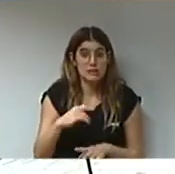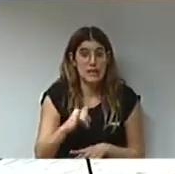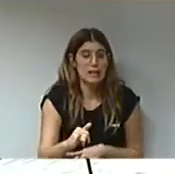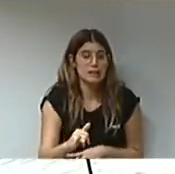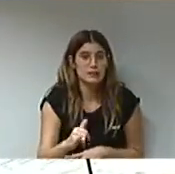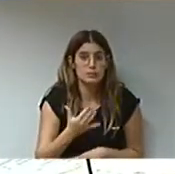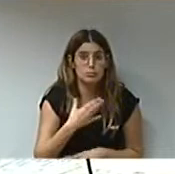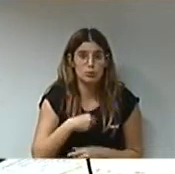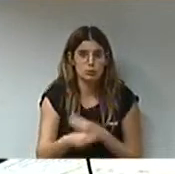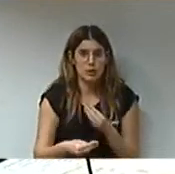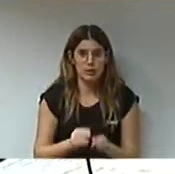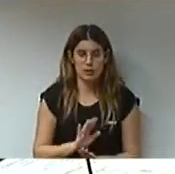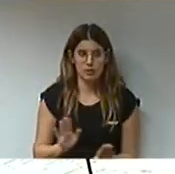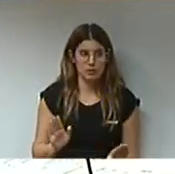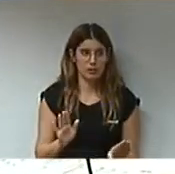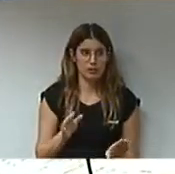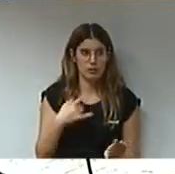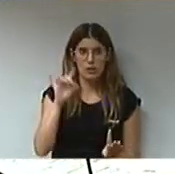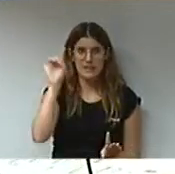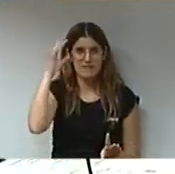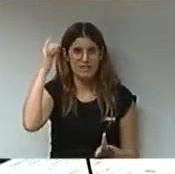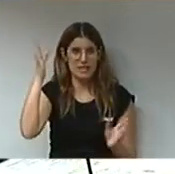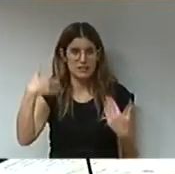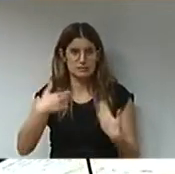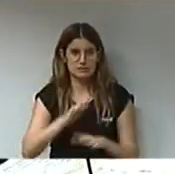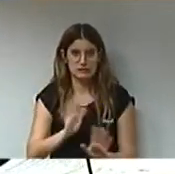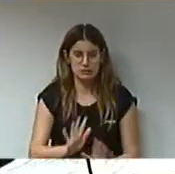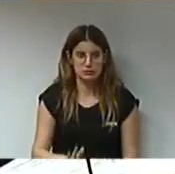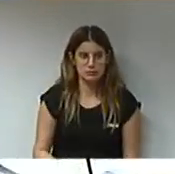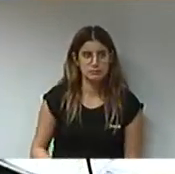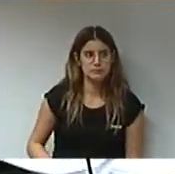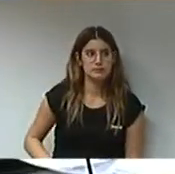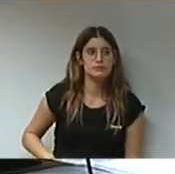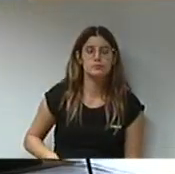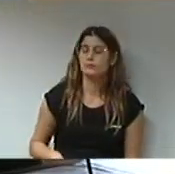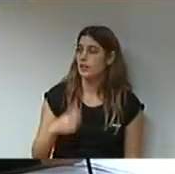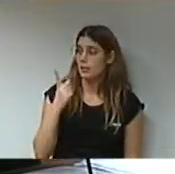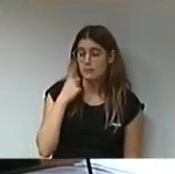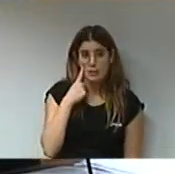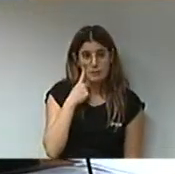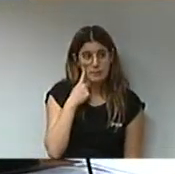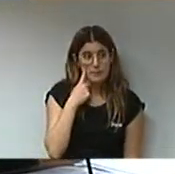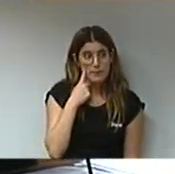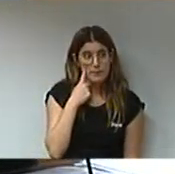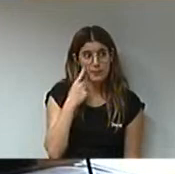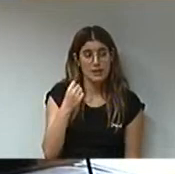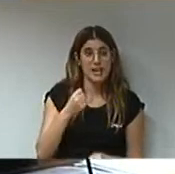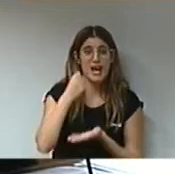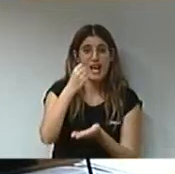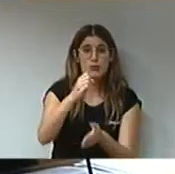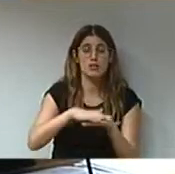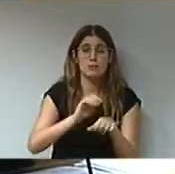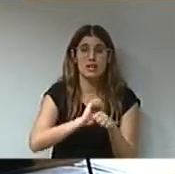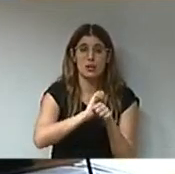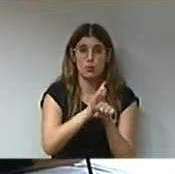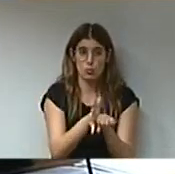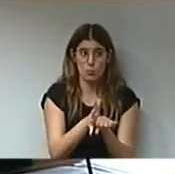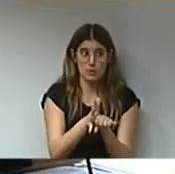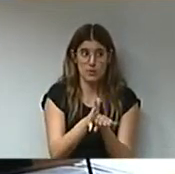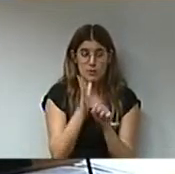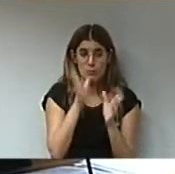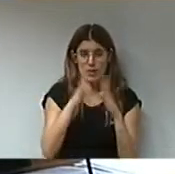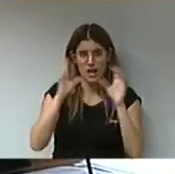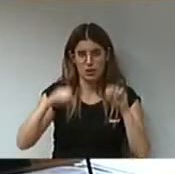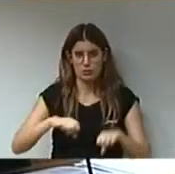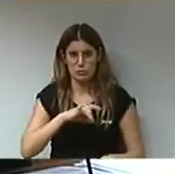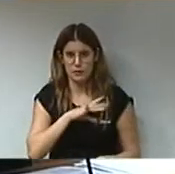que podemos, que no tenemos que inventar la pólvora, de eso hablaremos luego. Mire, ayudas al COVID y plan resistir, pactadas con